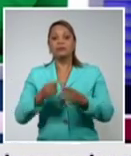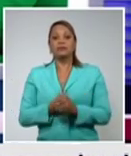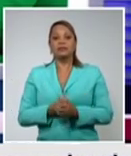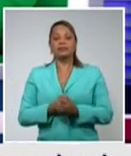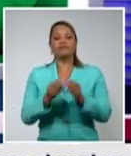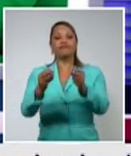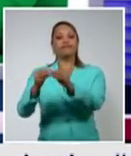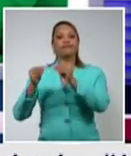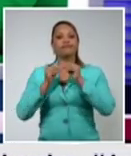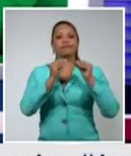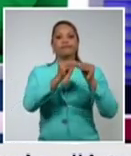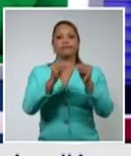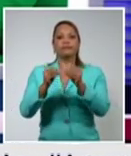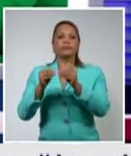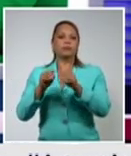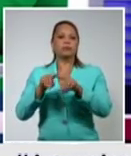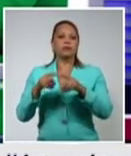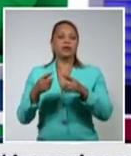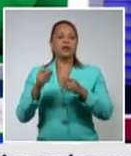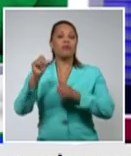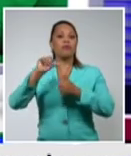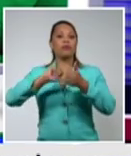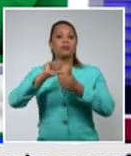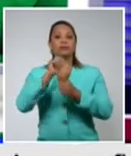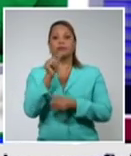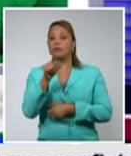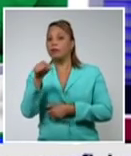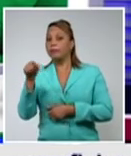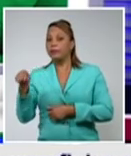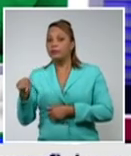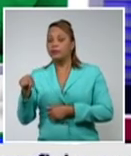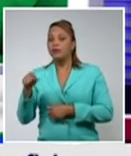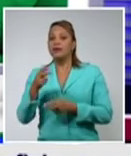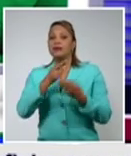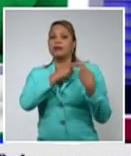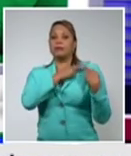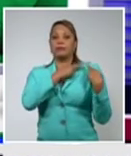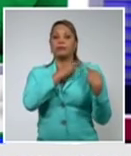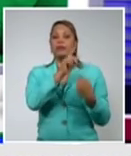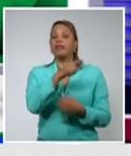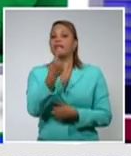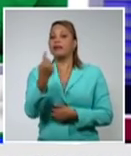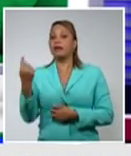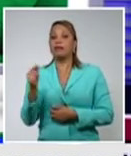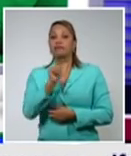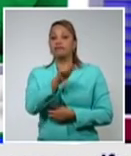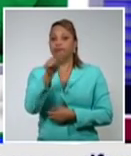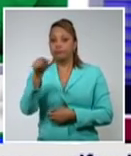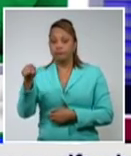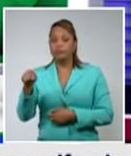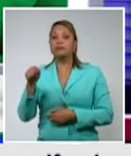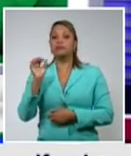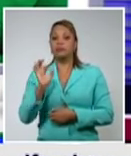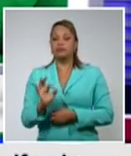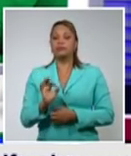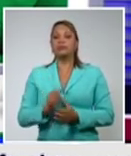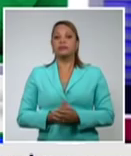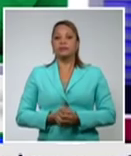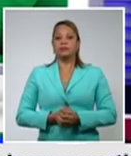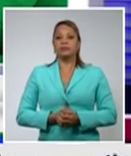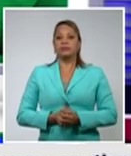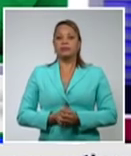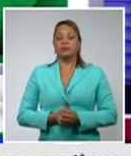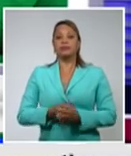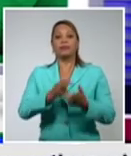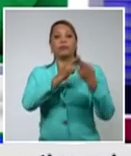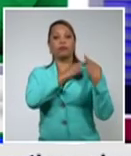ver mucho con el comportamiento, tiene que ver mucho con la autorresponsabilidad, con el comportamiento